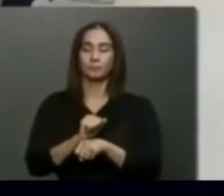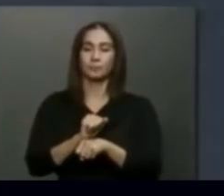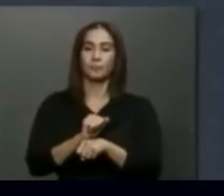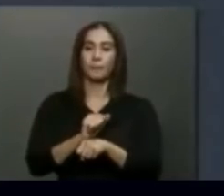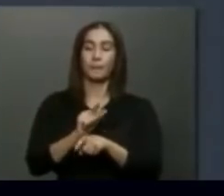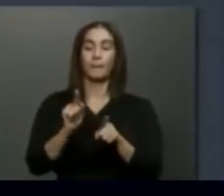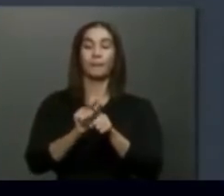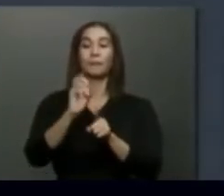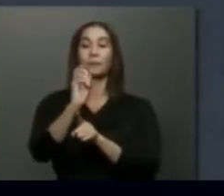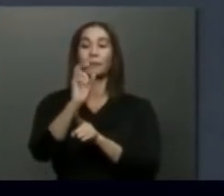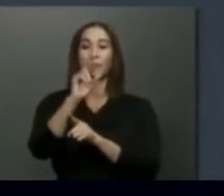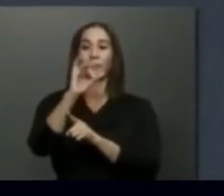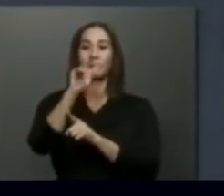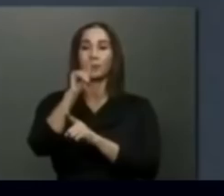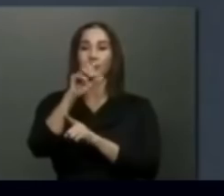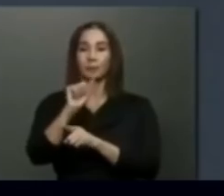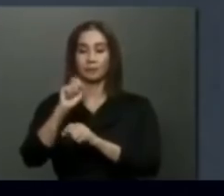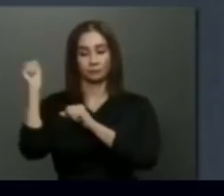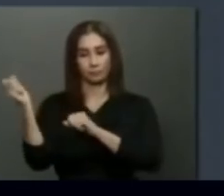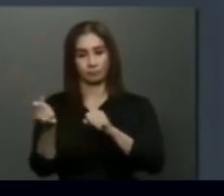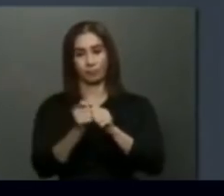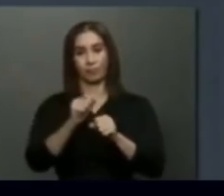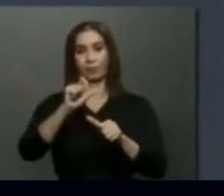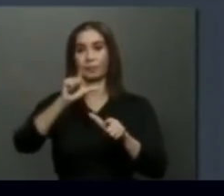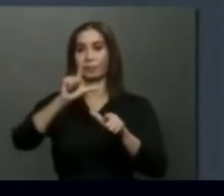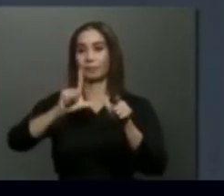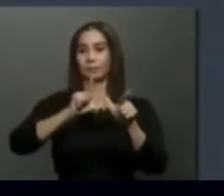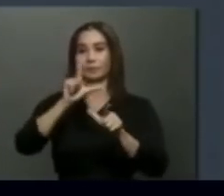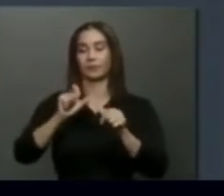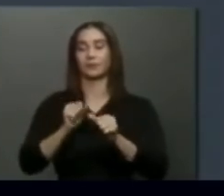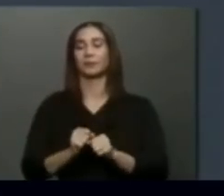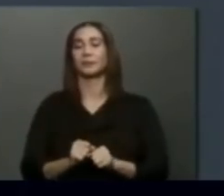Señor Cristian Encarnación, alcalde de Los Alcarrizos.